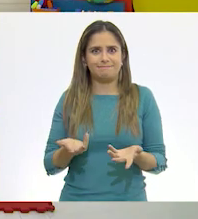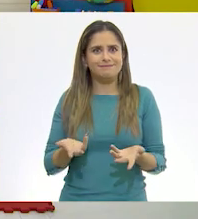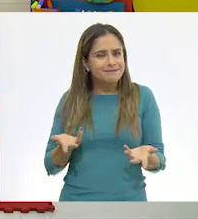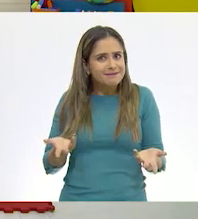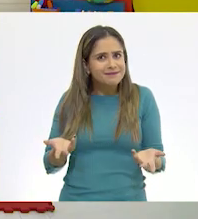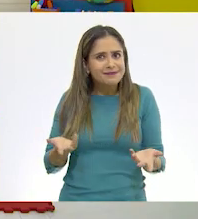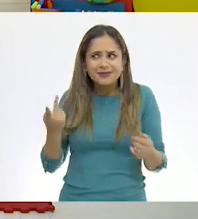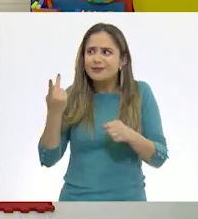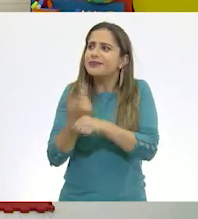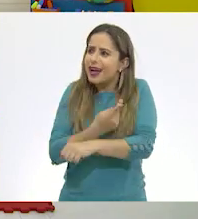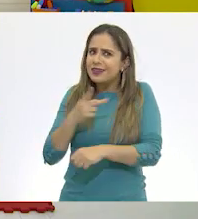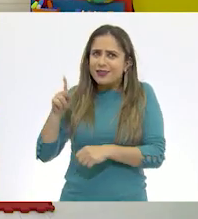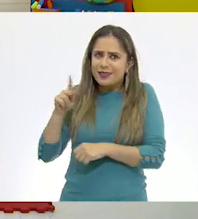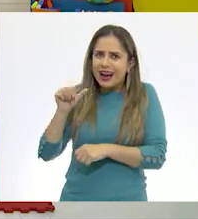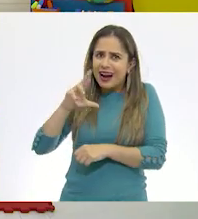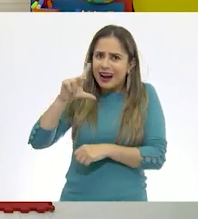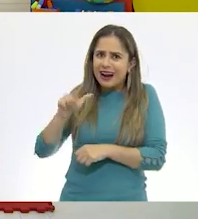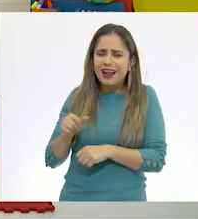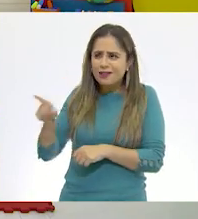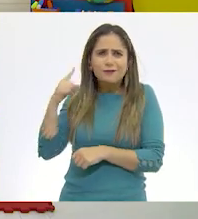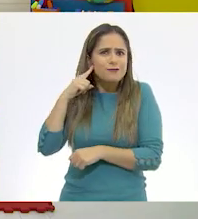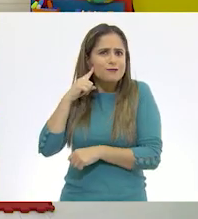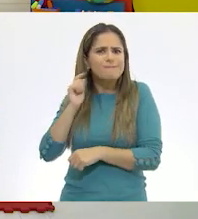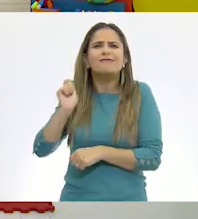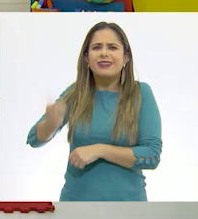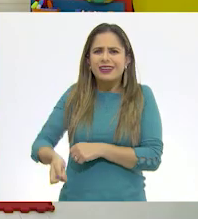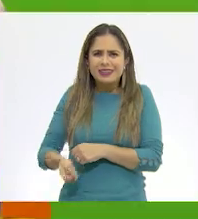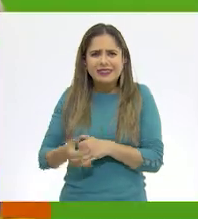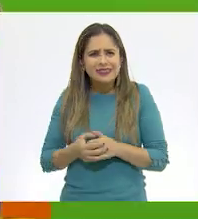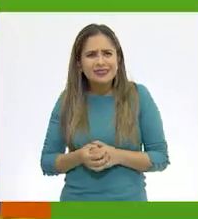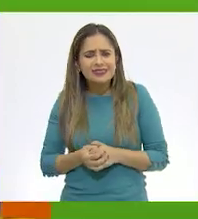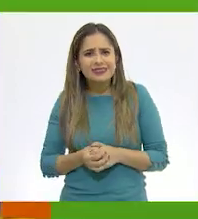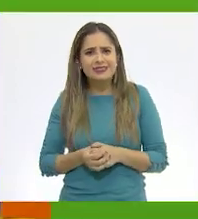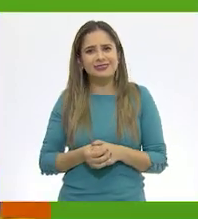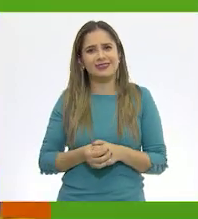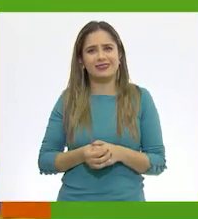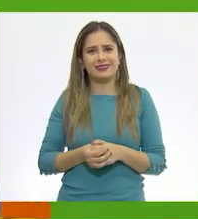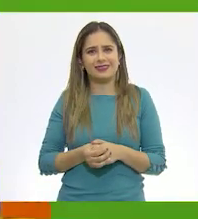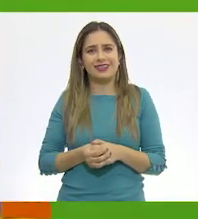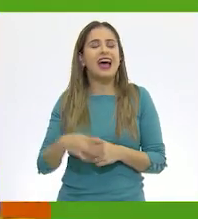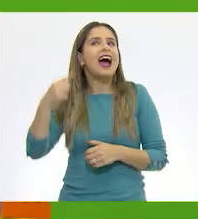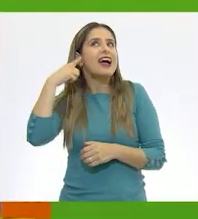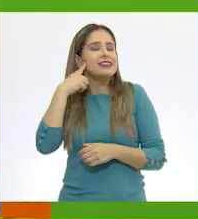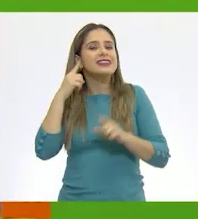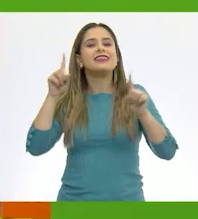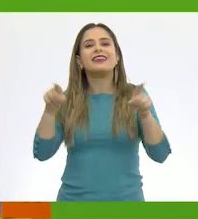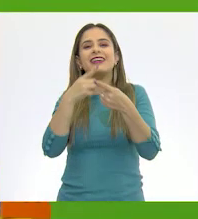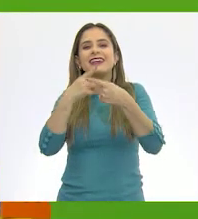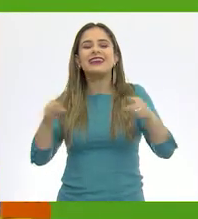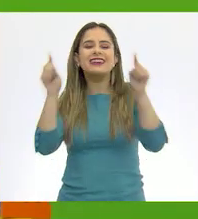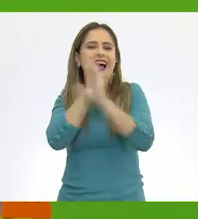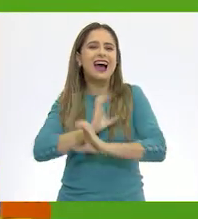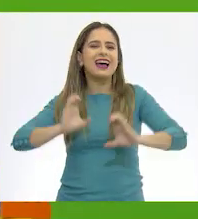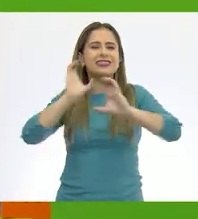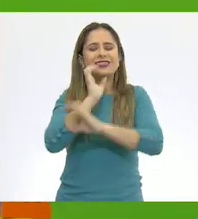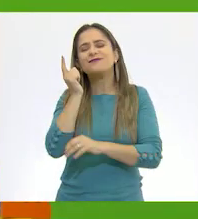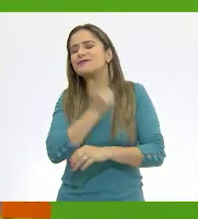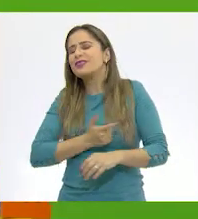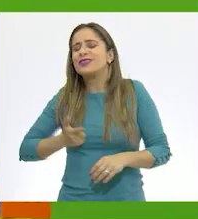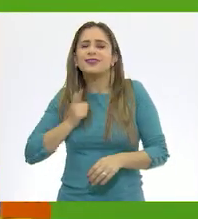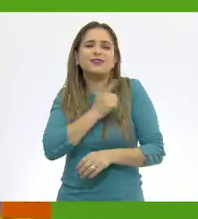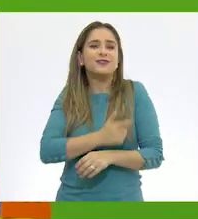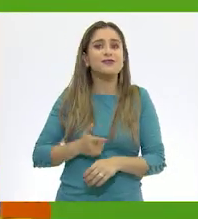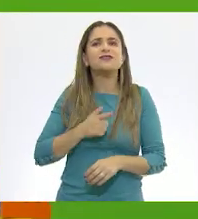¿Y ahora, Carla? ¿Qué estás escuchando o qué? ¡Ay! Una canción muy entretenida y